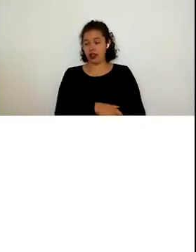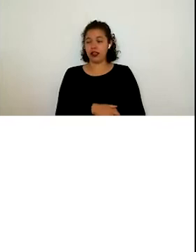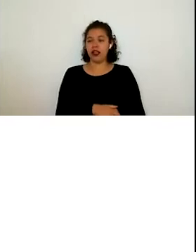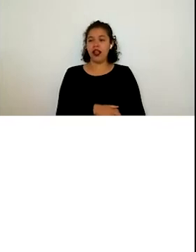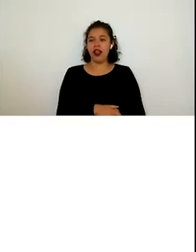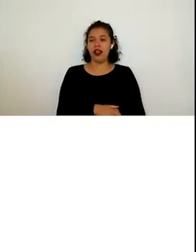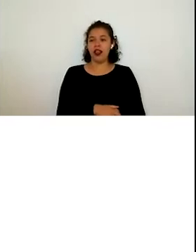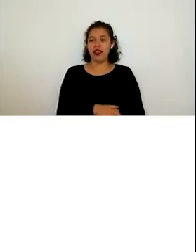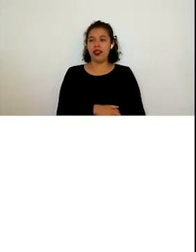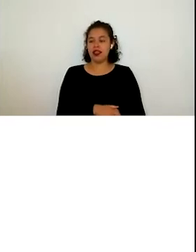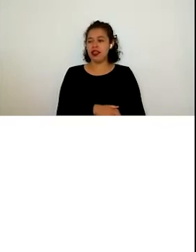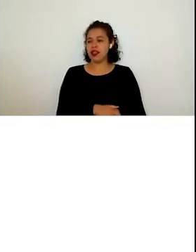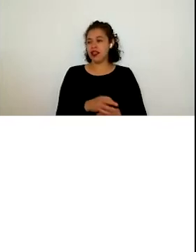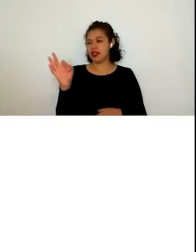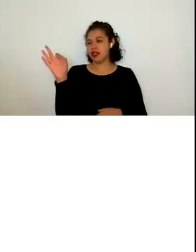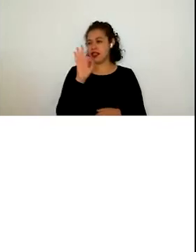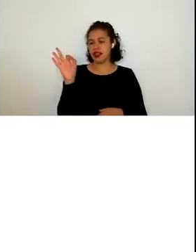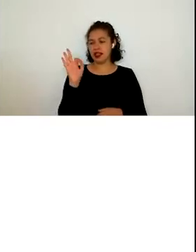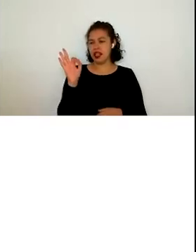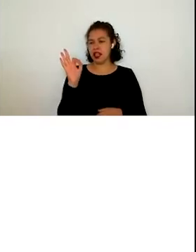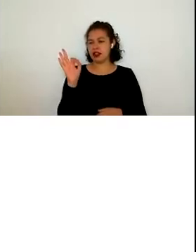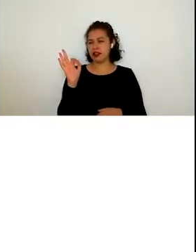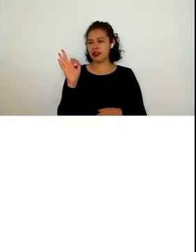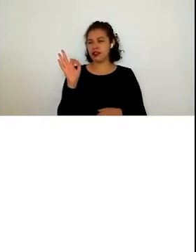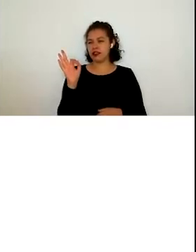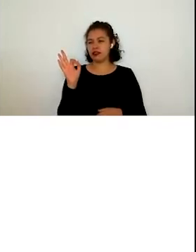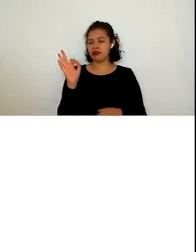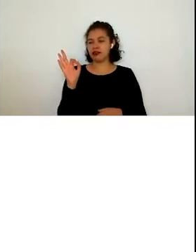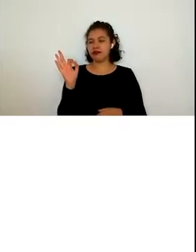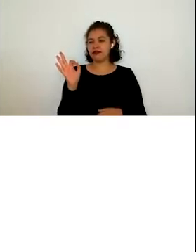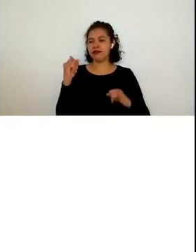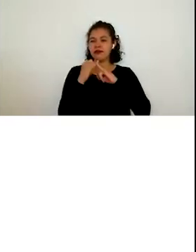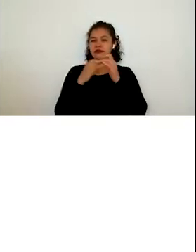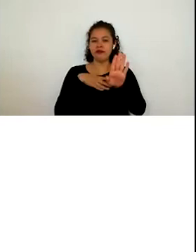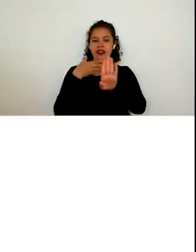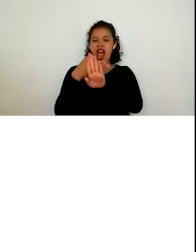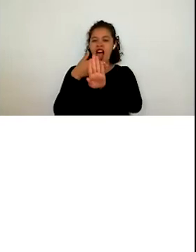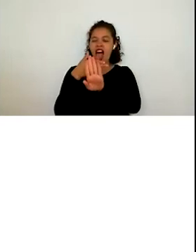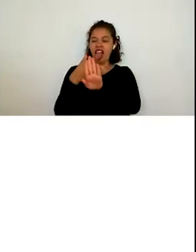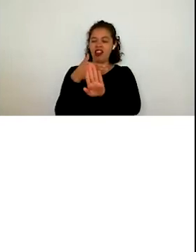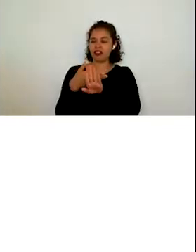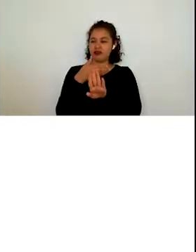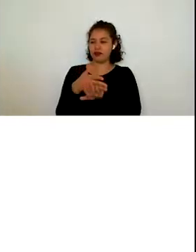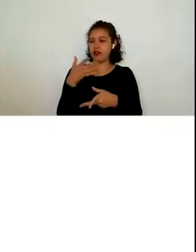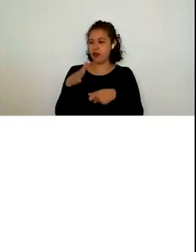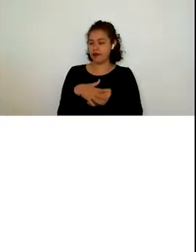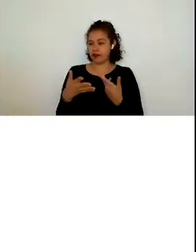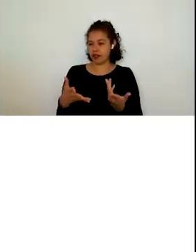insiste en realizar alguna actividad en contra de la institución, pues se le puede